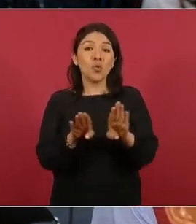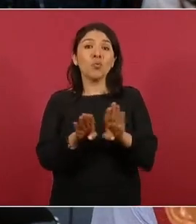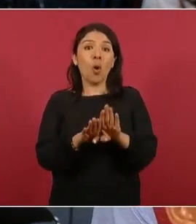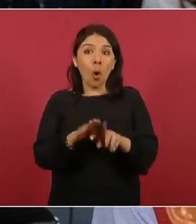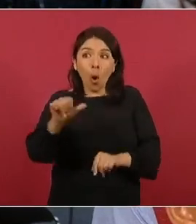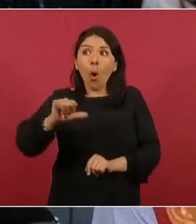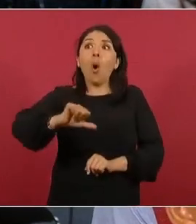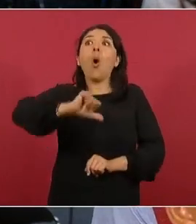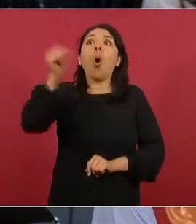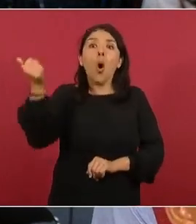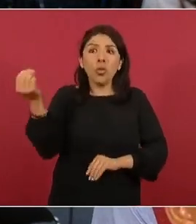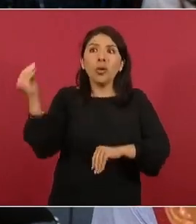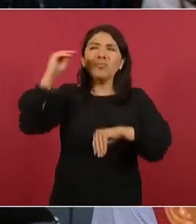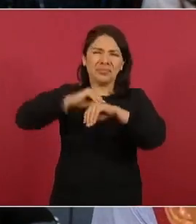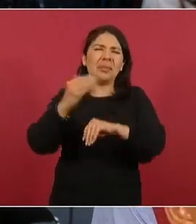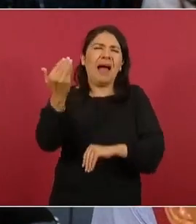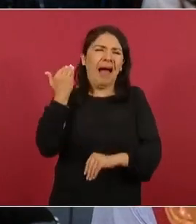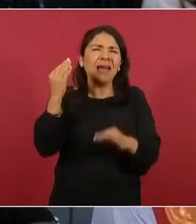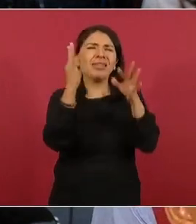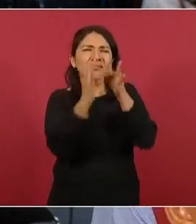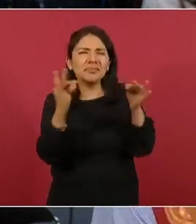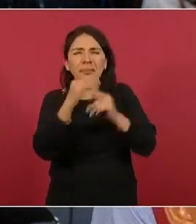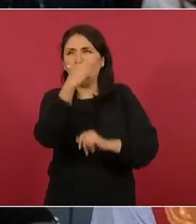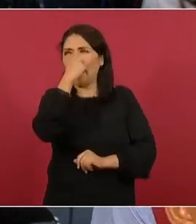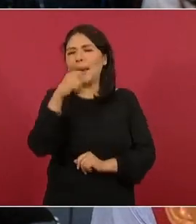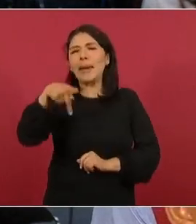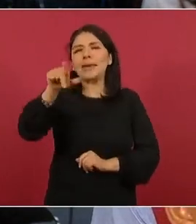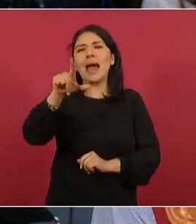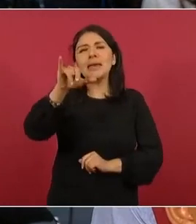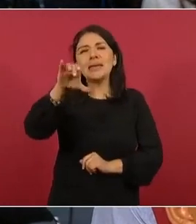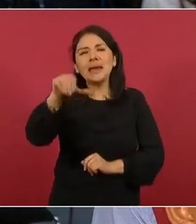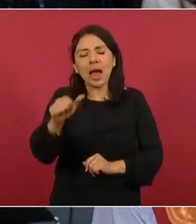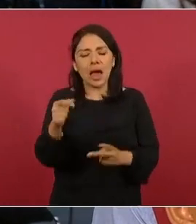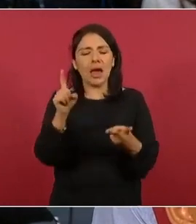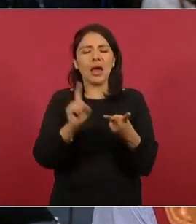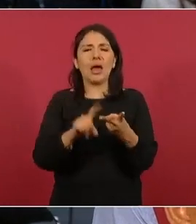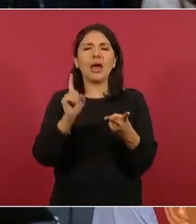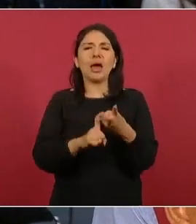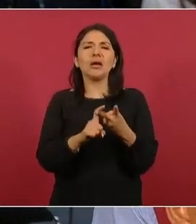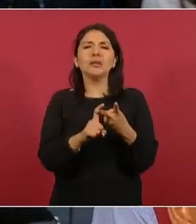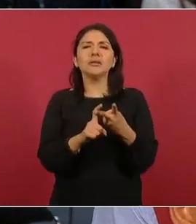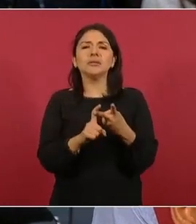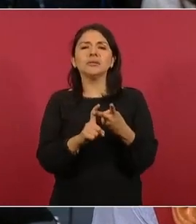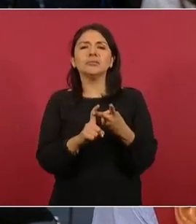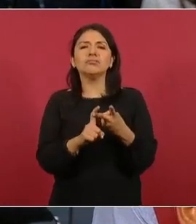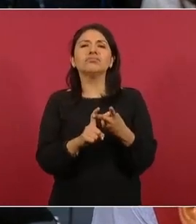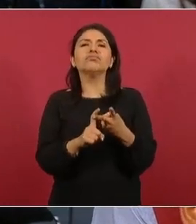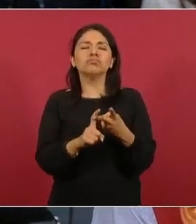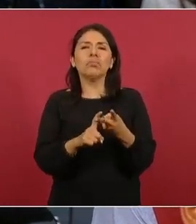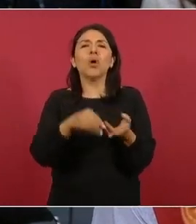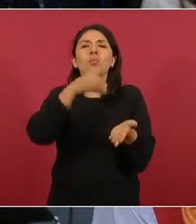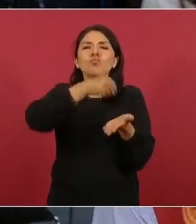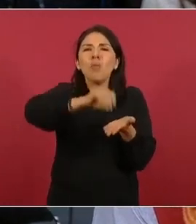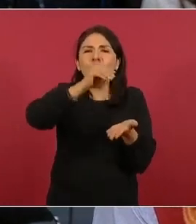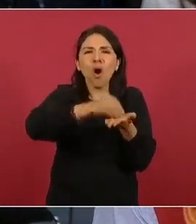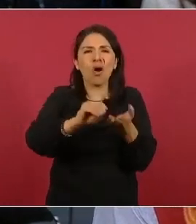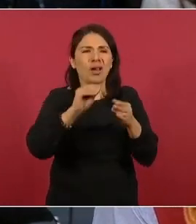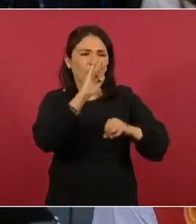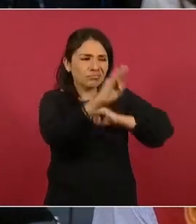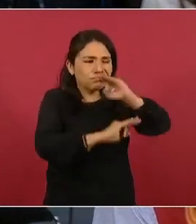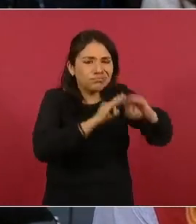como lo que ya hemos dicho, lo de Calica, como lo son las granjas porcícolas,